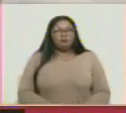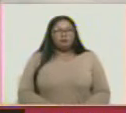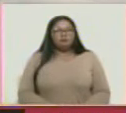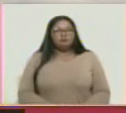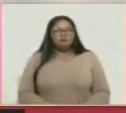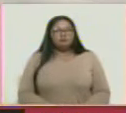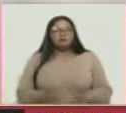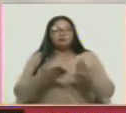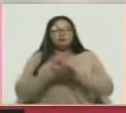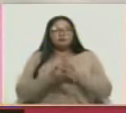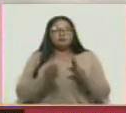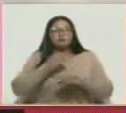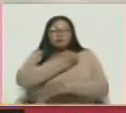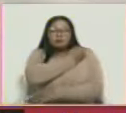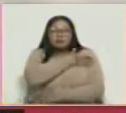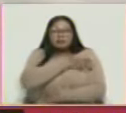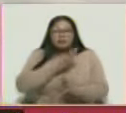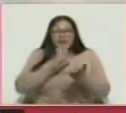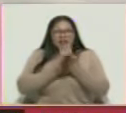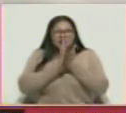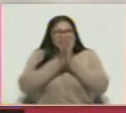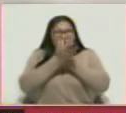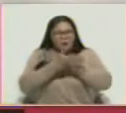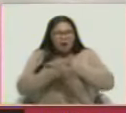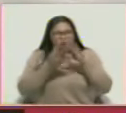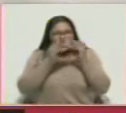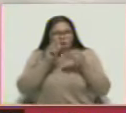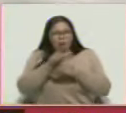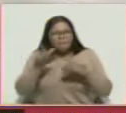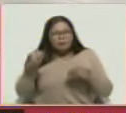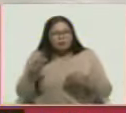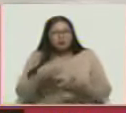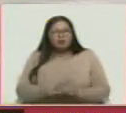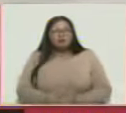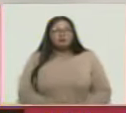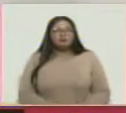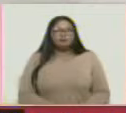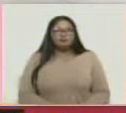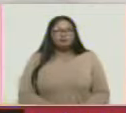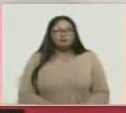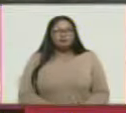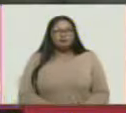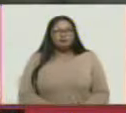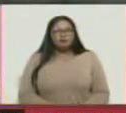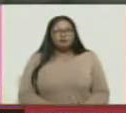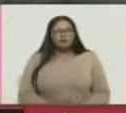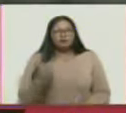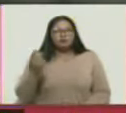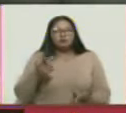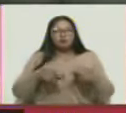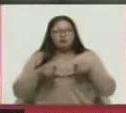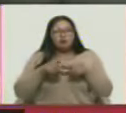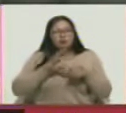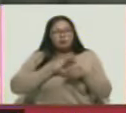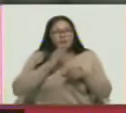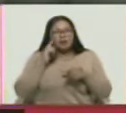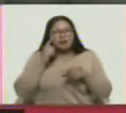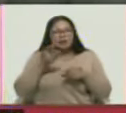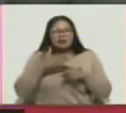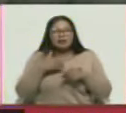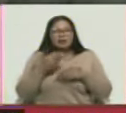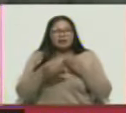en Palestina es un exterminio. Un exterminio. Este es por razones étnicas. No es por razones étnicas. Este es lo que